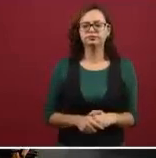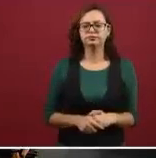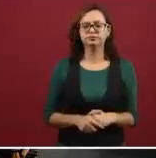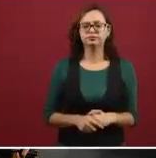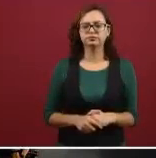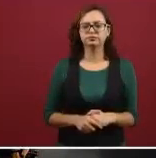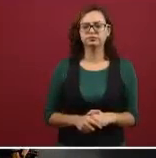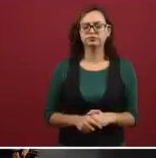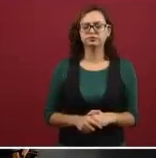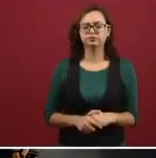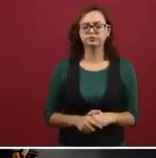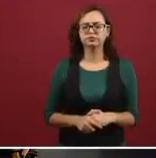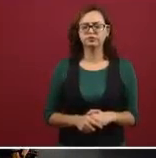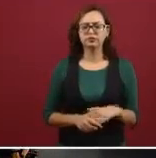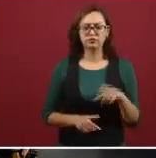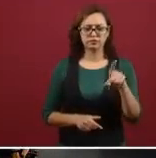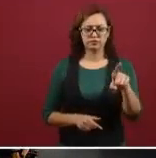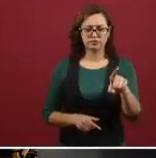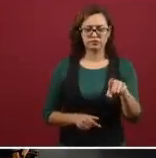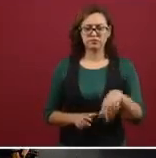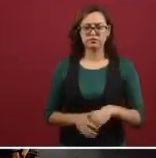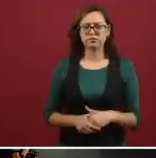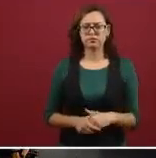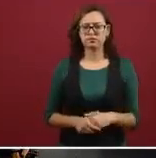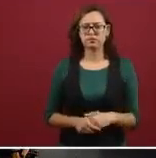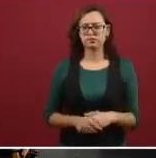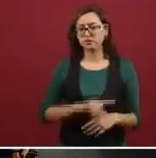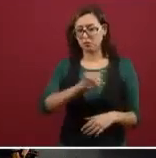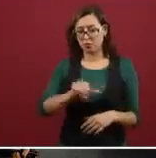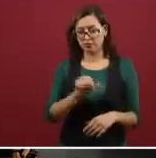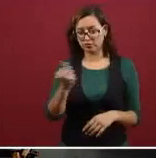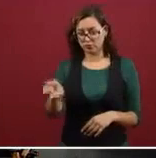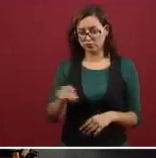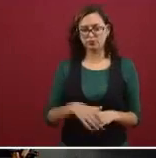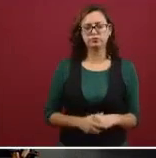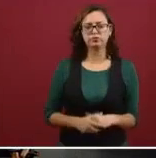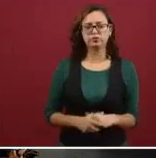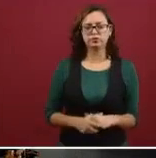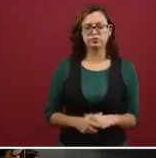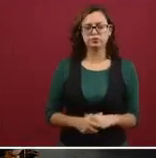Ahí vamos por acá. Y luego tú.